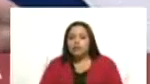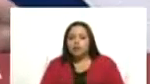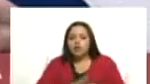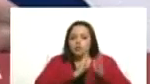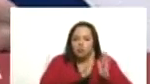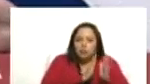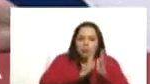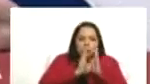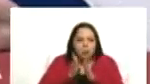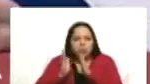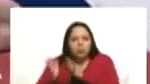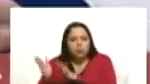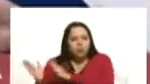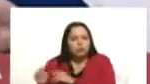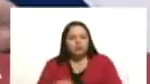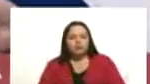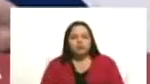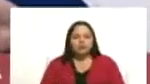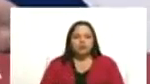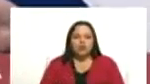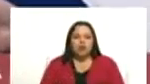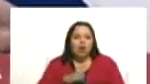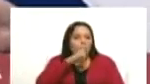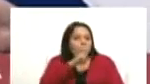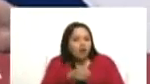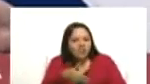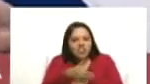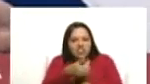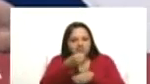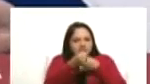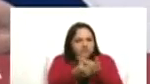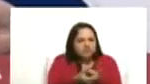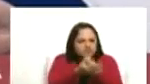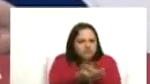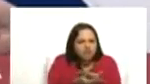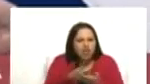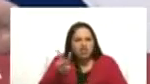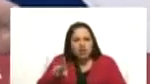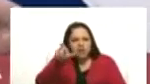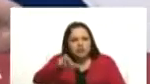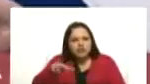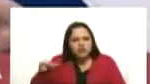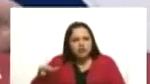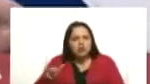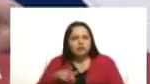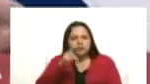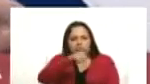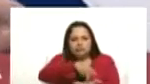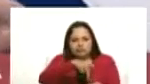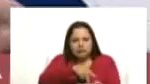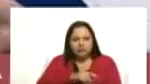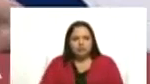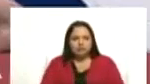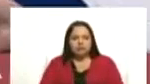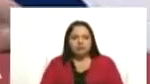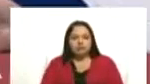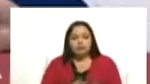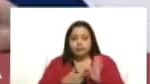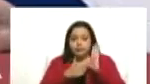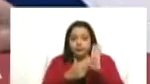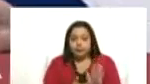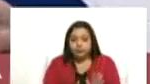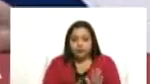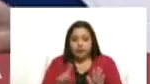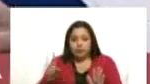uno, terriblemente narrados por 2 de sus protagonistas. Pudimos ver cómo el